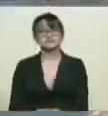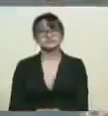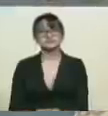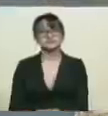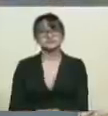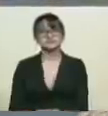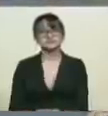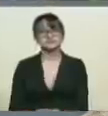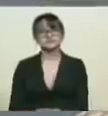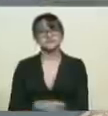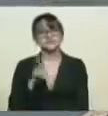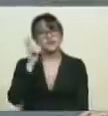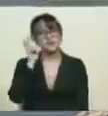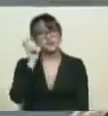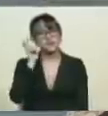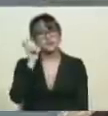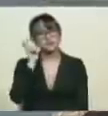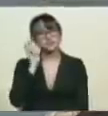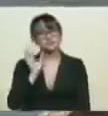Quiero que me escuchen bien.